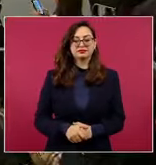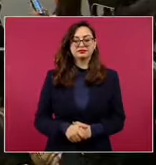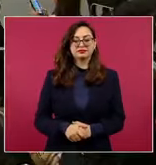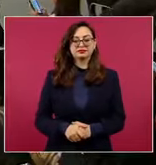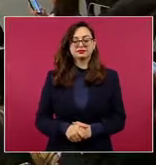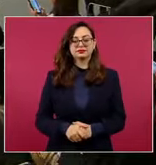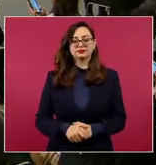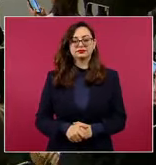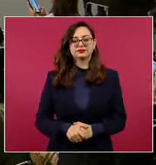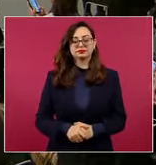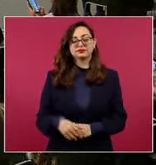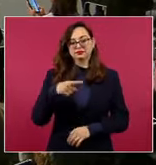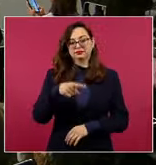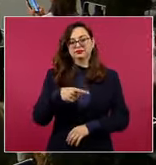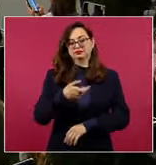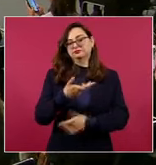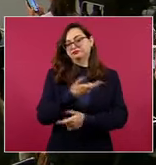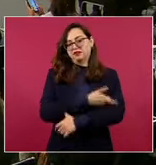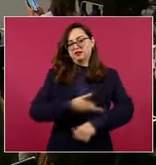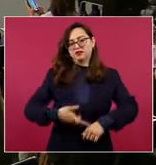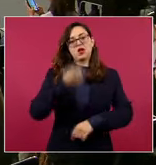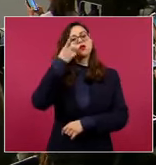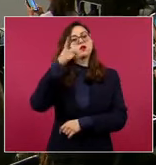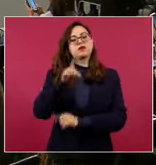la familia Servig.